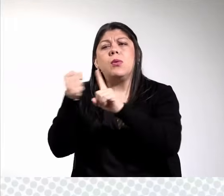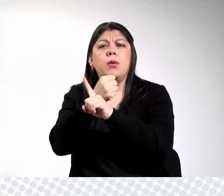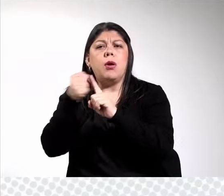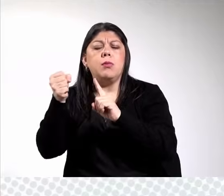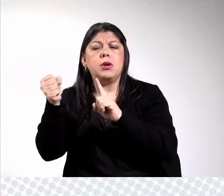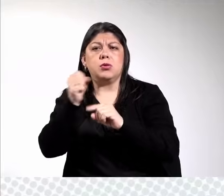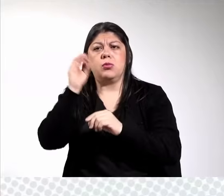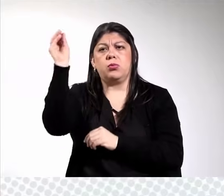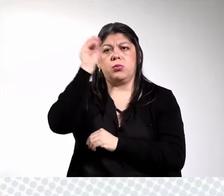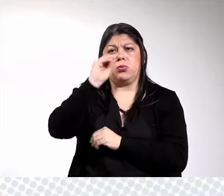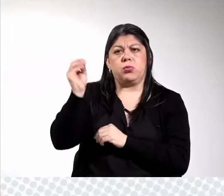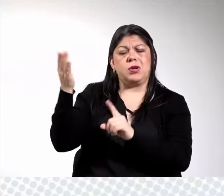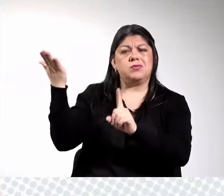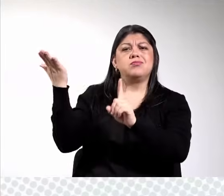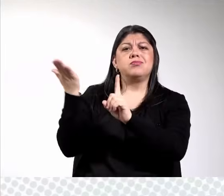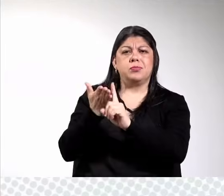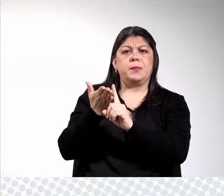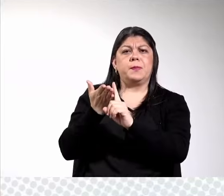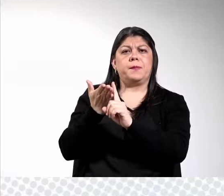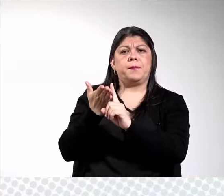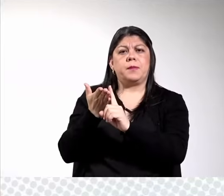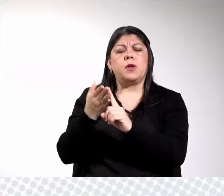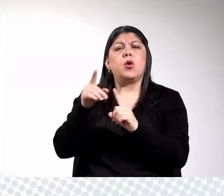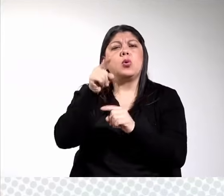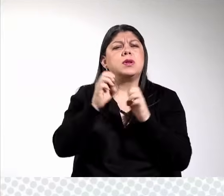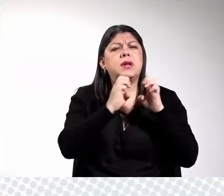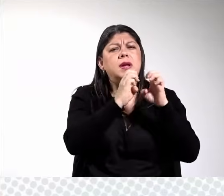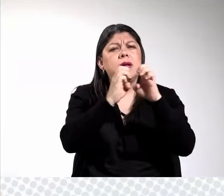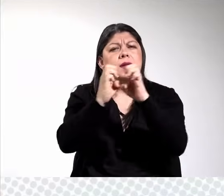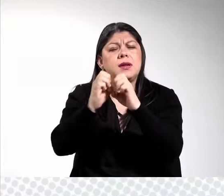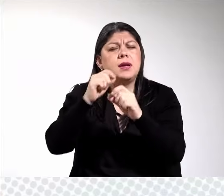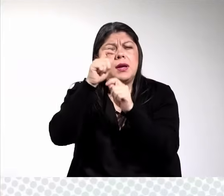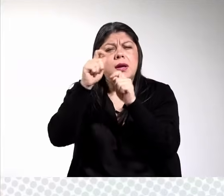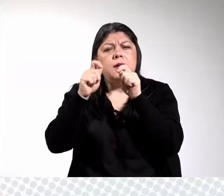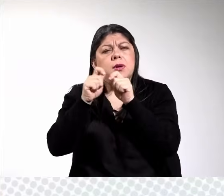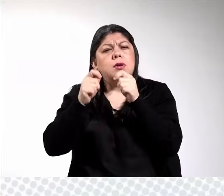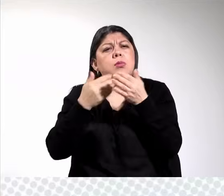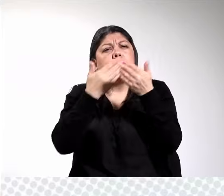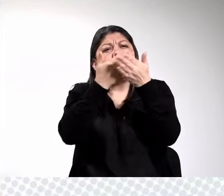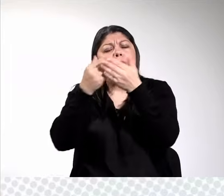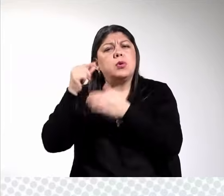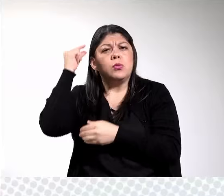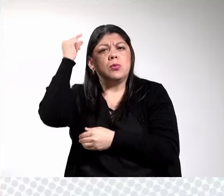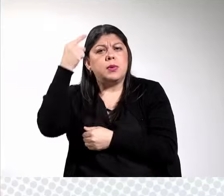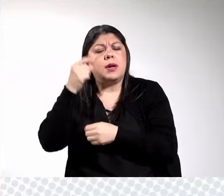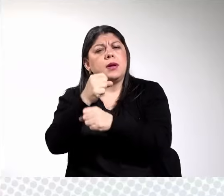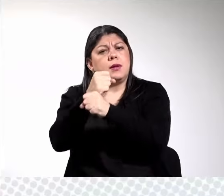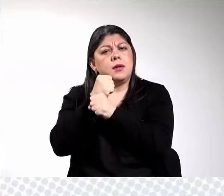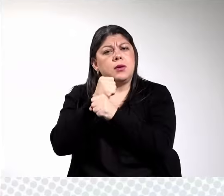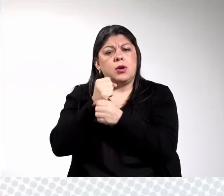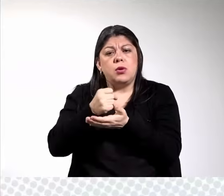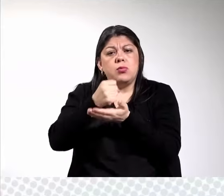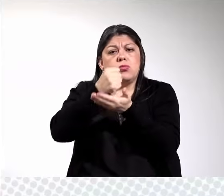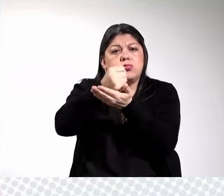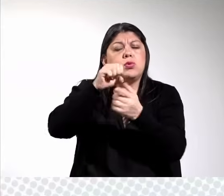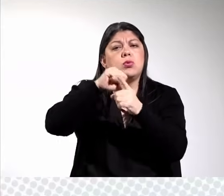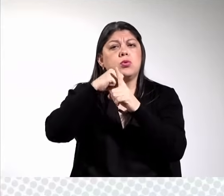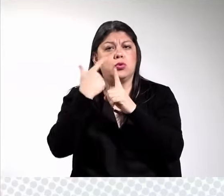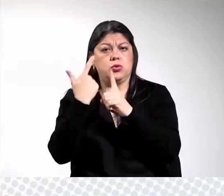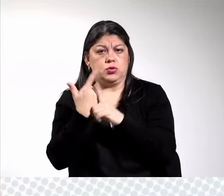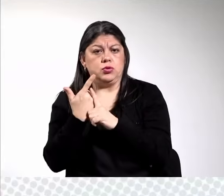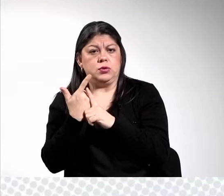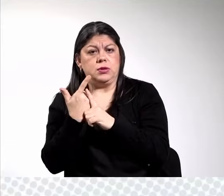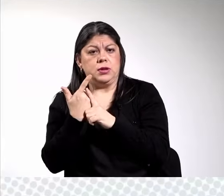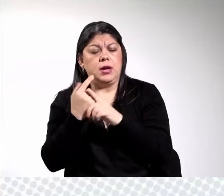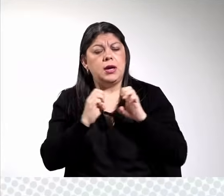de violencia de las que son víctimas directas. ¿Qué estrategias concretas propone su gobierno para asegurar una inversión social sostenida